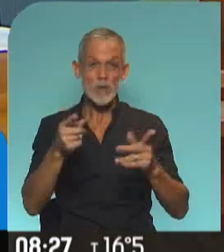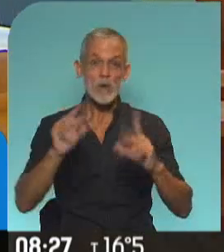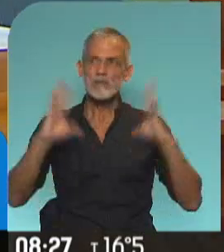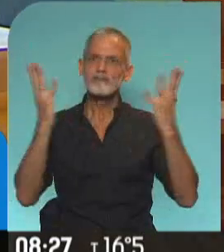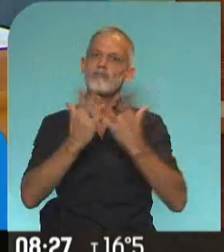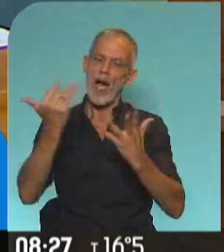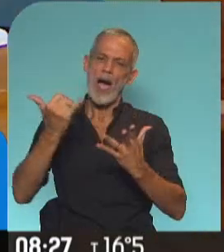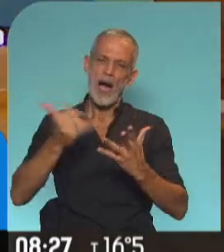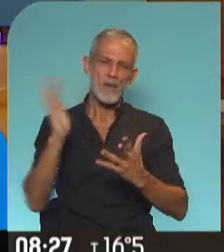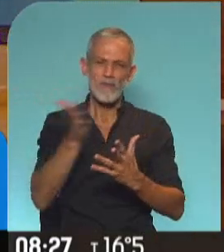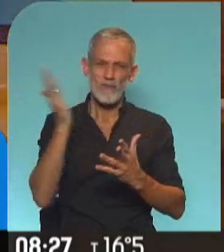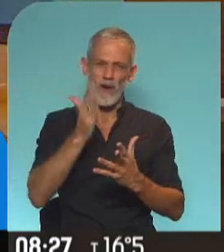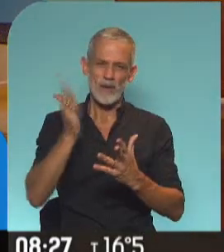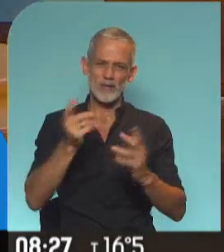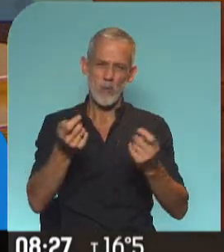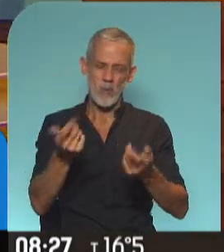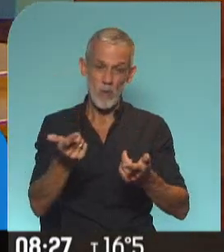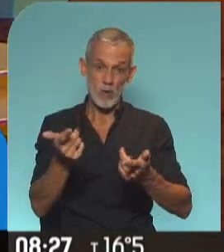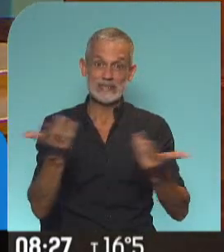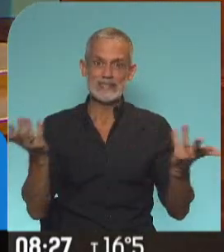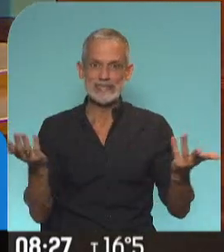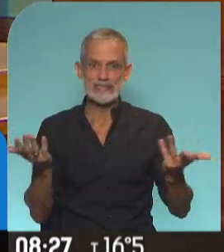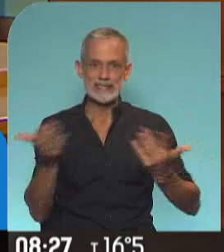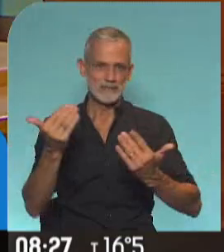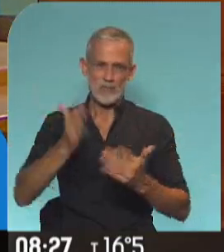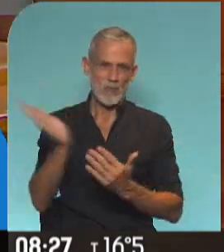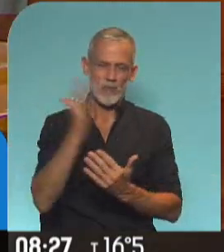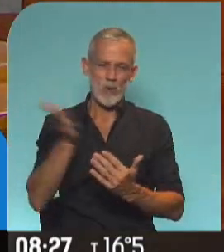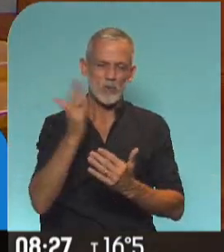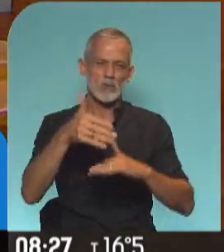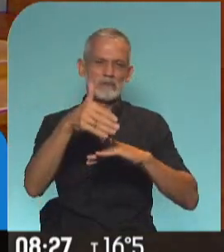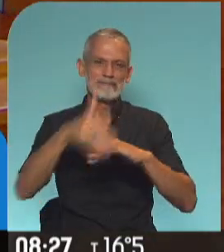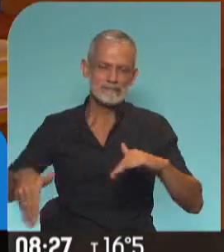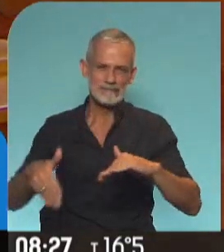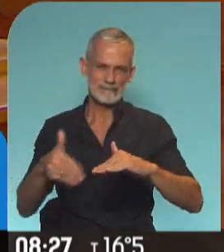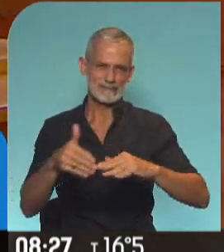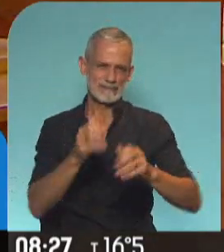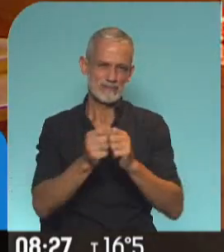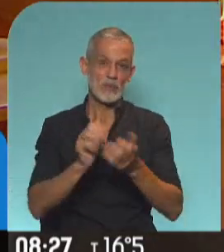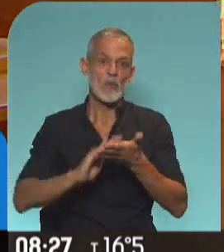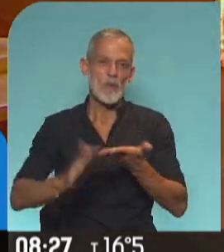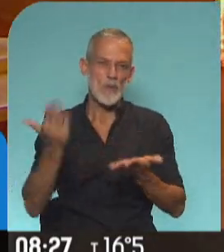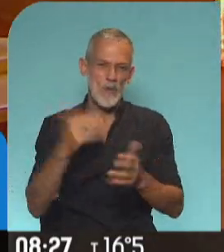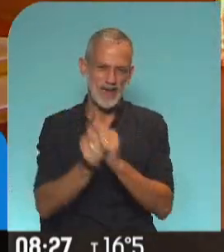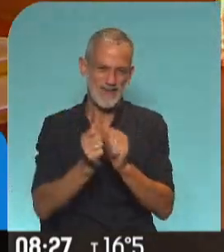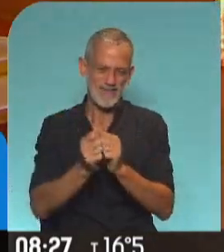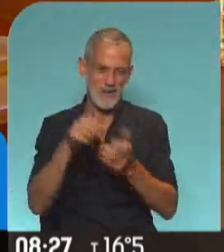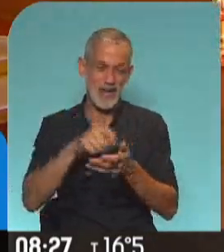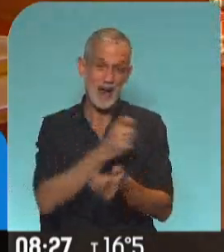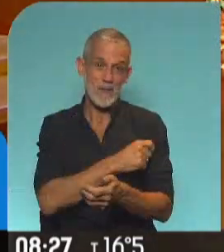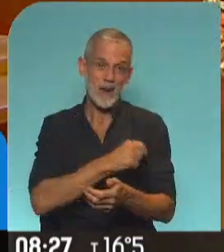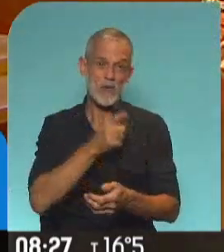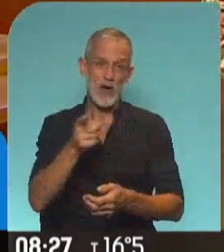necesita y todos demandan demandan demanda y se hace lo que se puede porque es una producción tenemos una industria nueva no la de fabricar vacunas